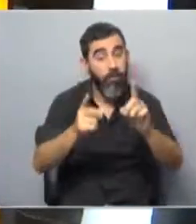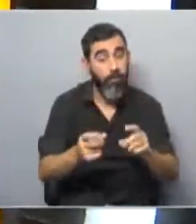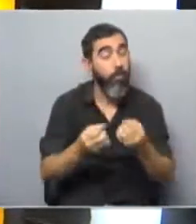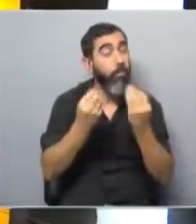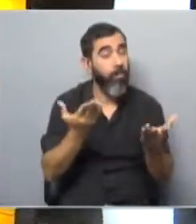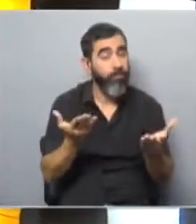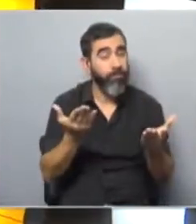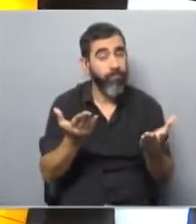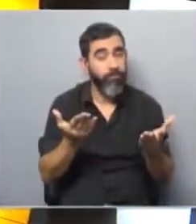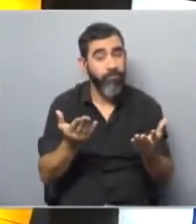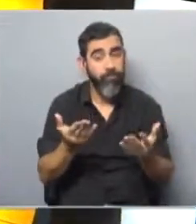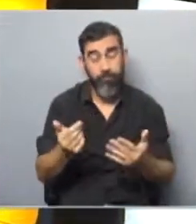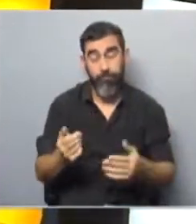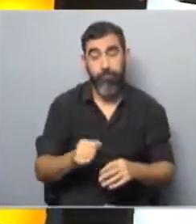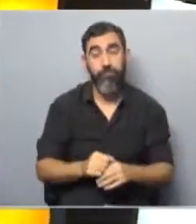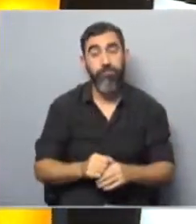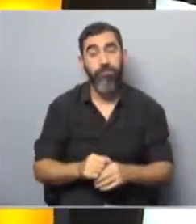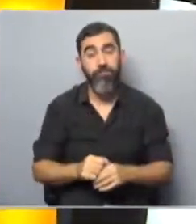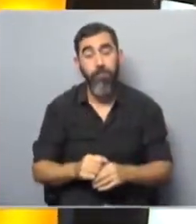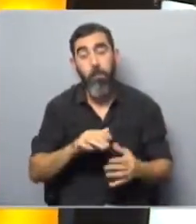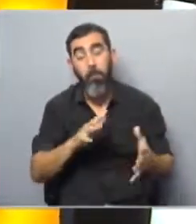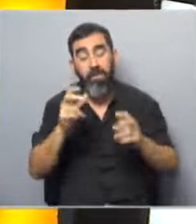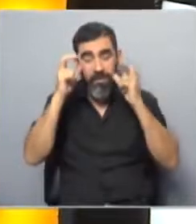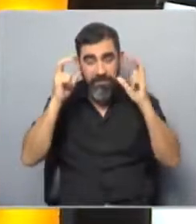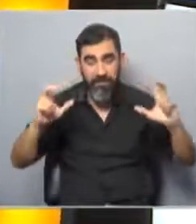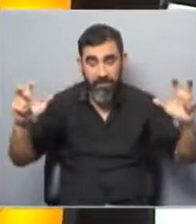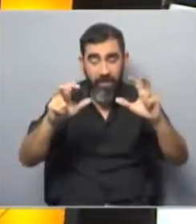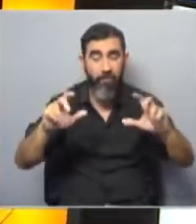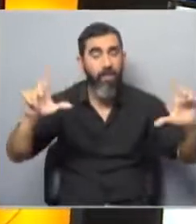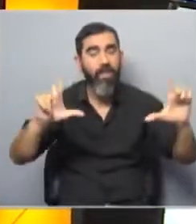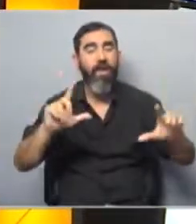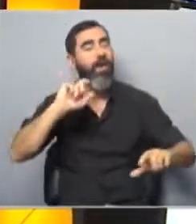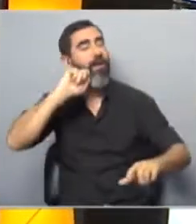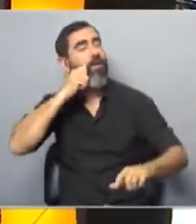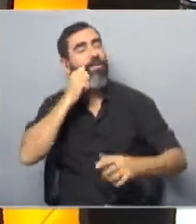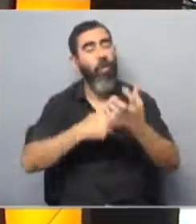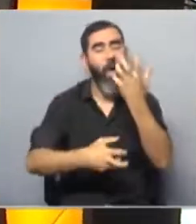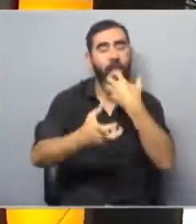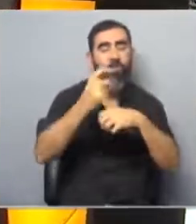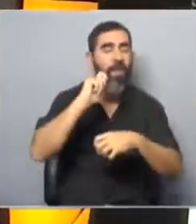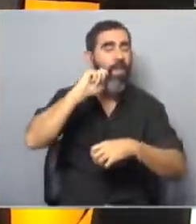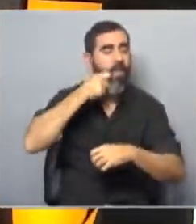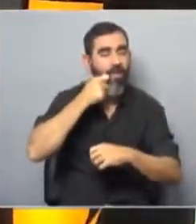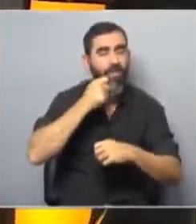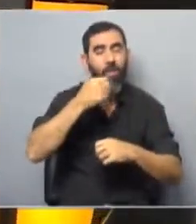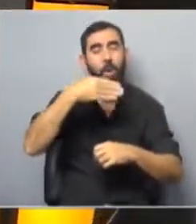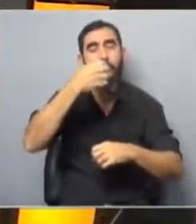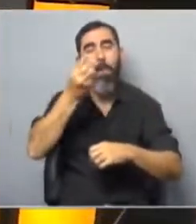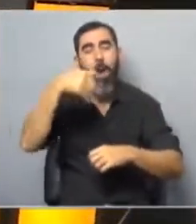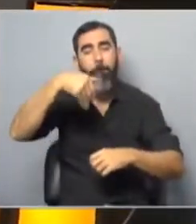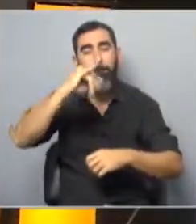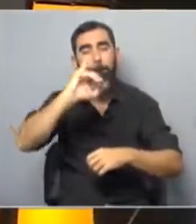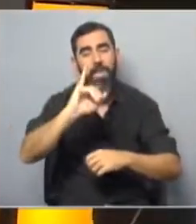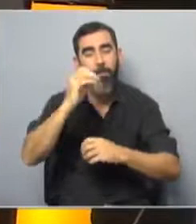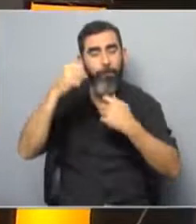porque lo veíamos hoy antes de grabar el programa, aparece el ciervo en la pantalla y todos decimos qué lindo bicho, ¿no? Qué lindo Sí. animalito, Bambi, la ternura, y